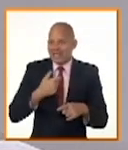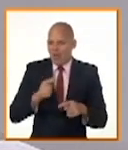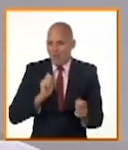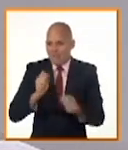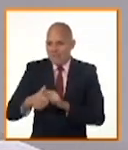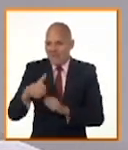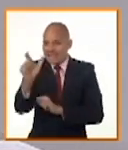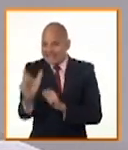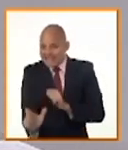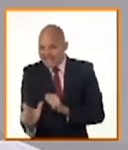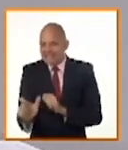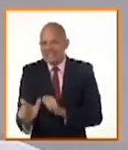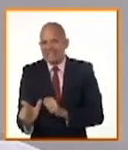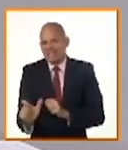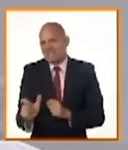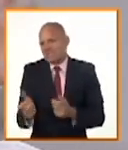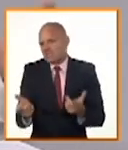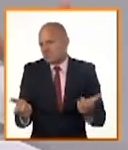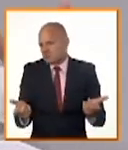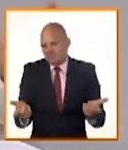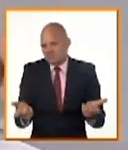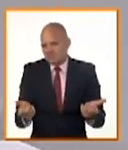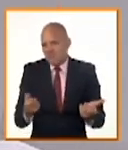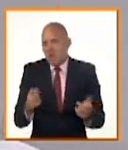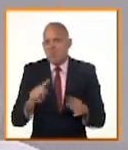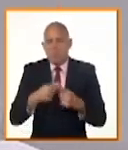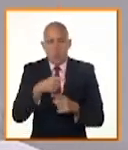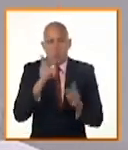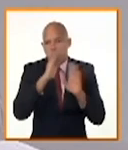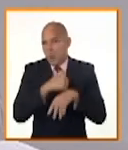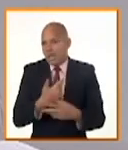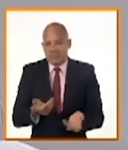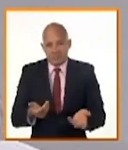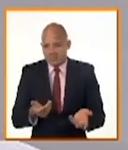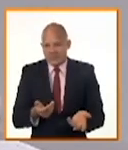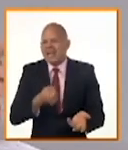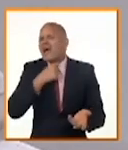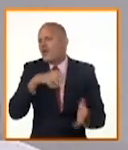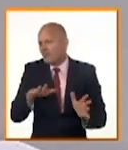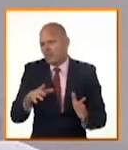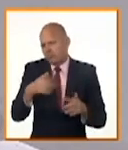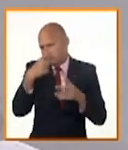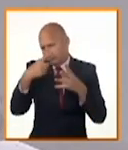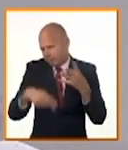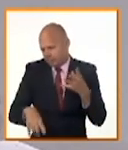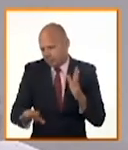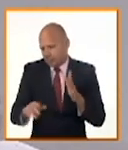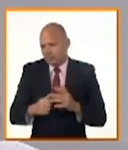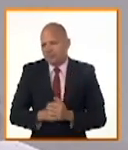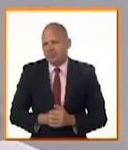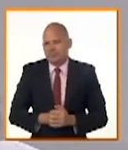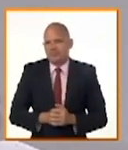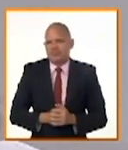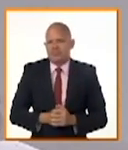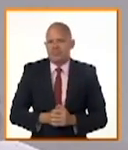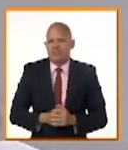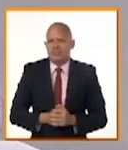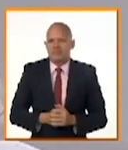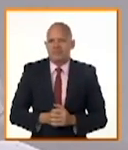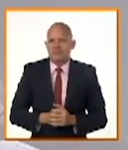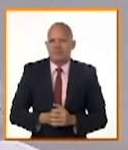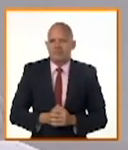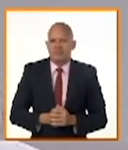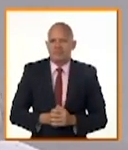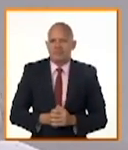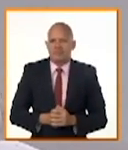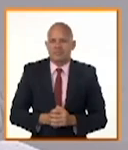artesano y me paro aquí digo y otros para no quedarme nada más que con esa con esos actores económicos en la norma bien lo explícita de